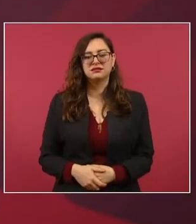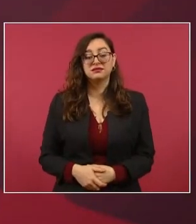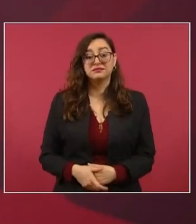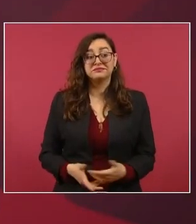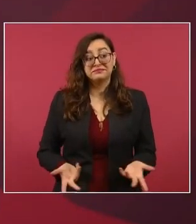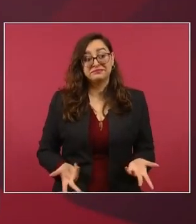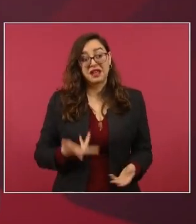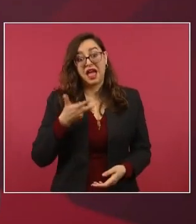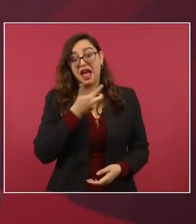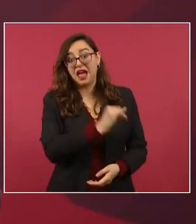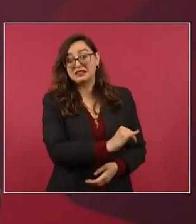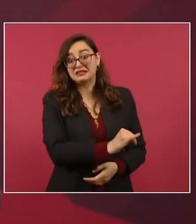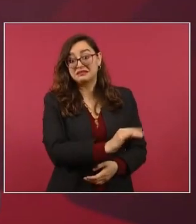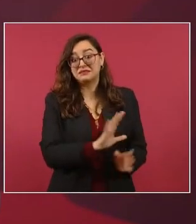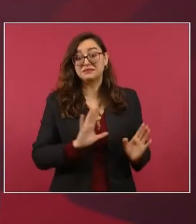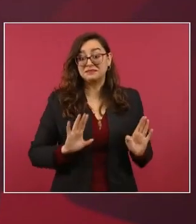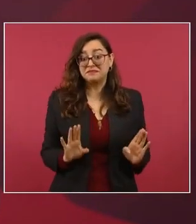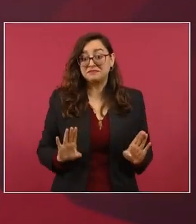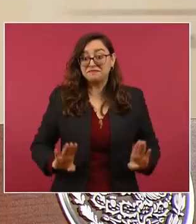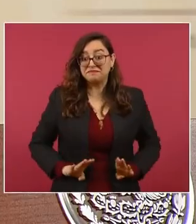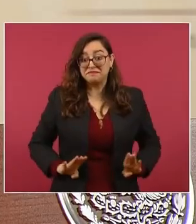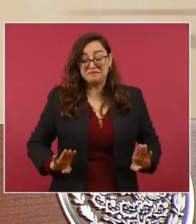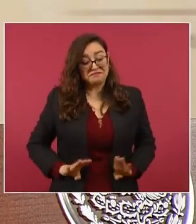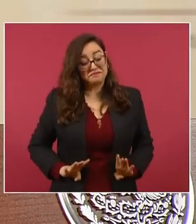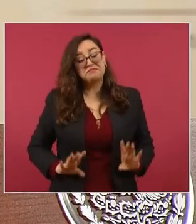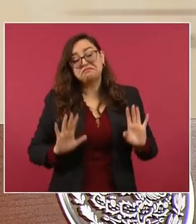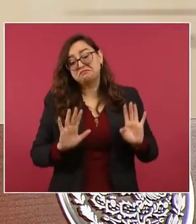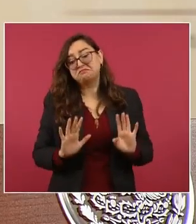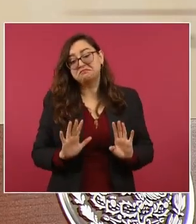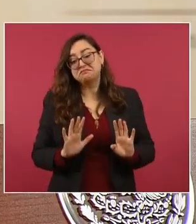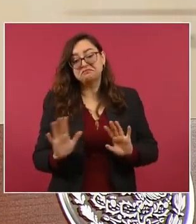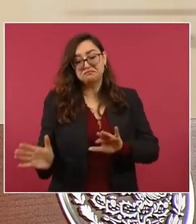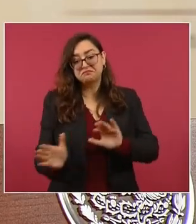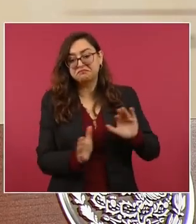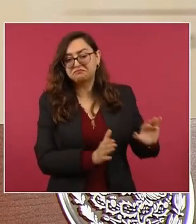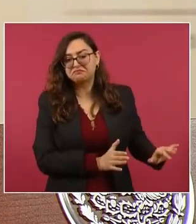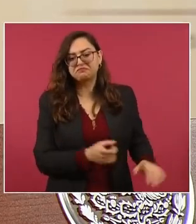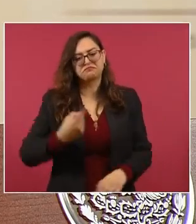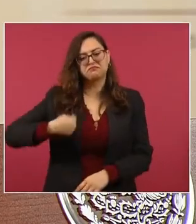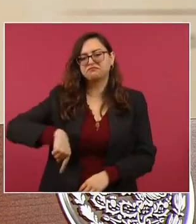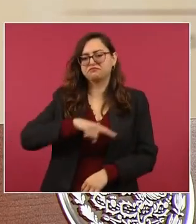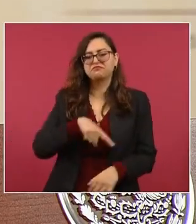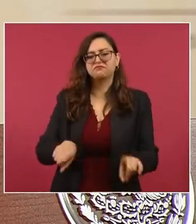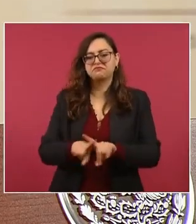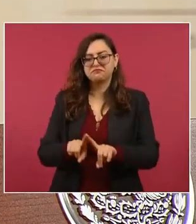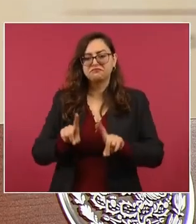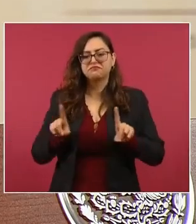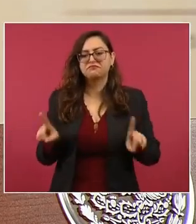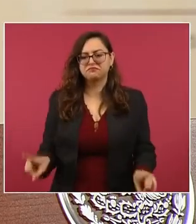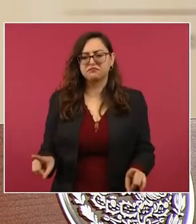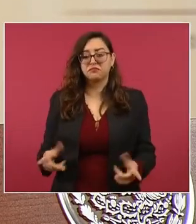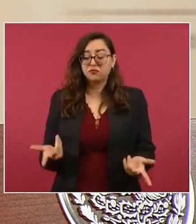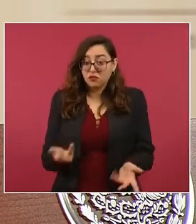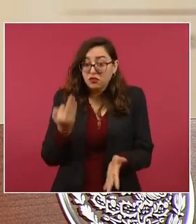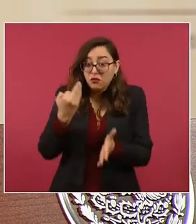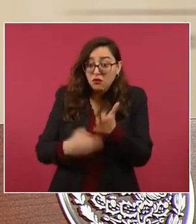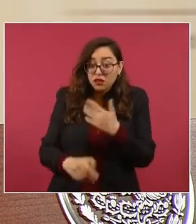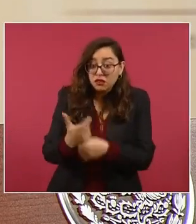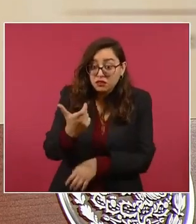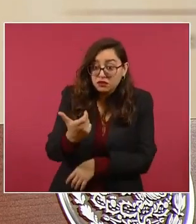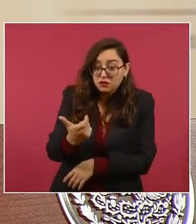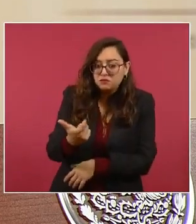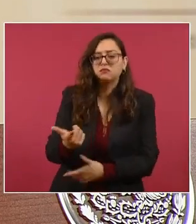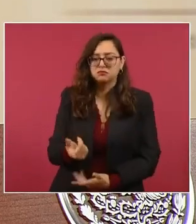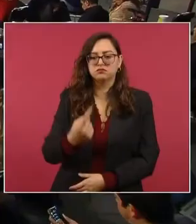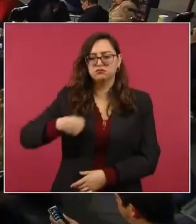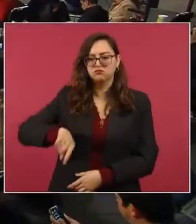Entonces, sí, todo lo que se requiera. Pero también le voy a pedir a Alejandro que